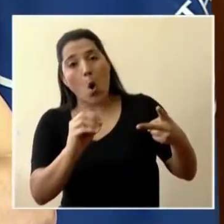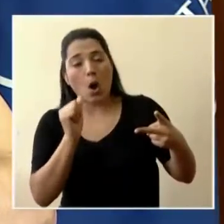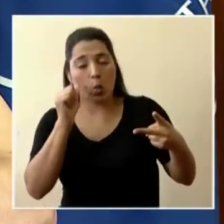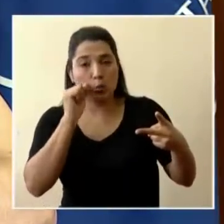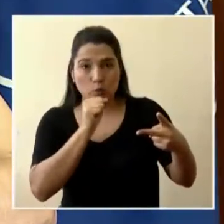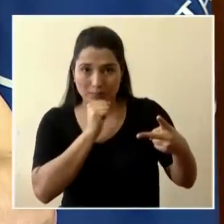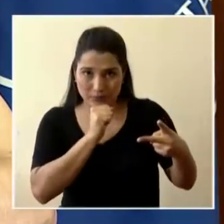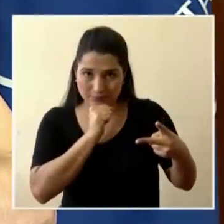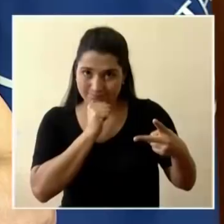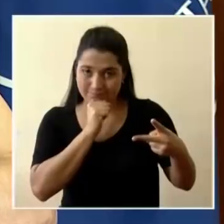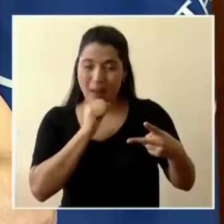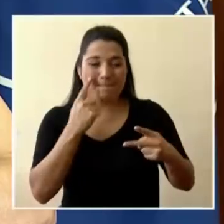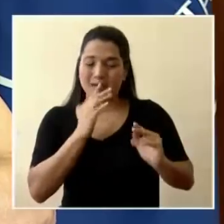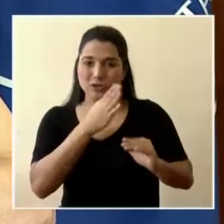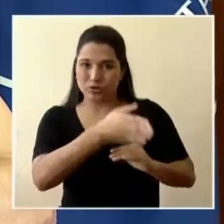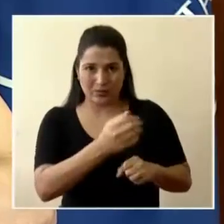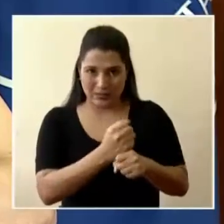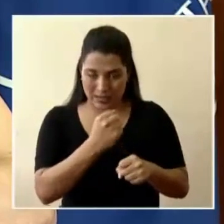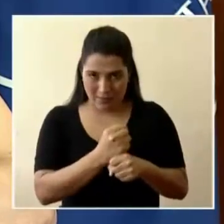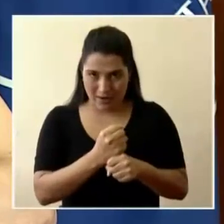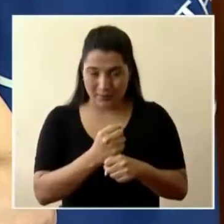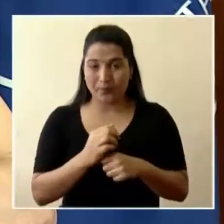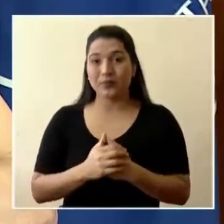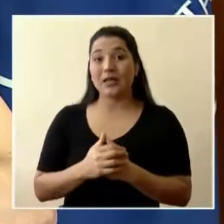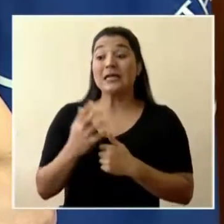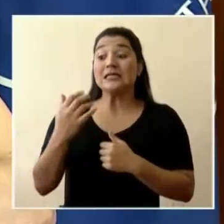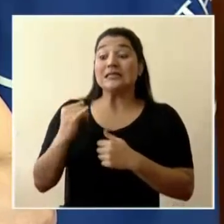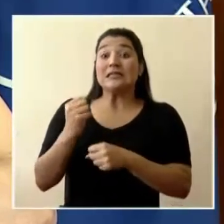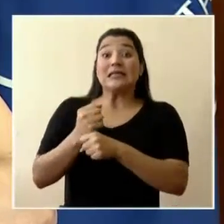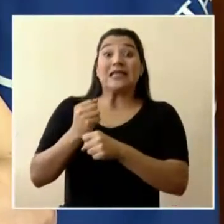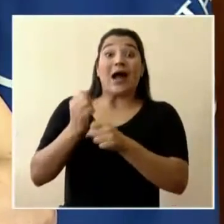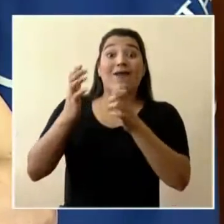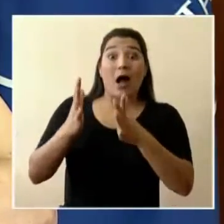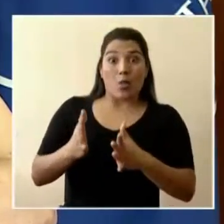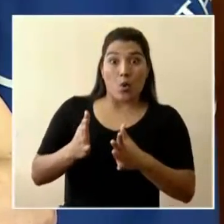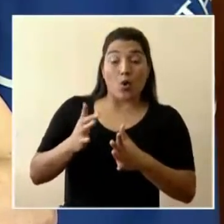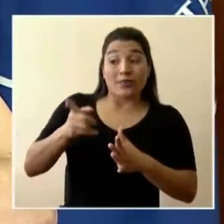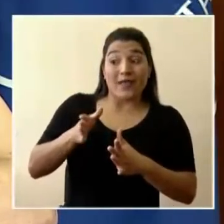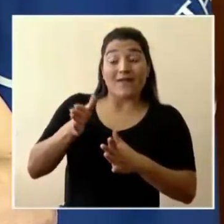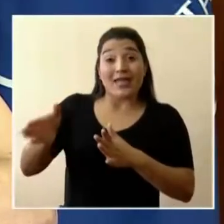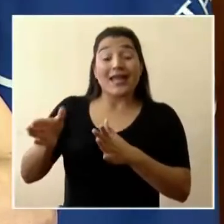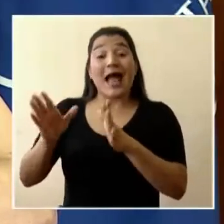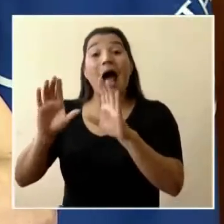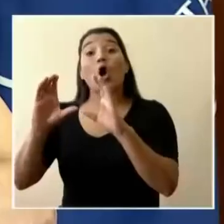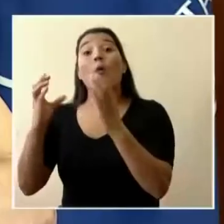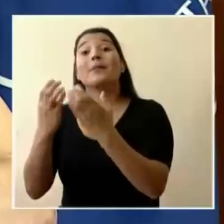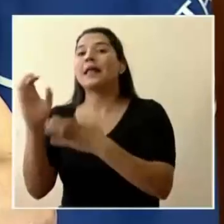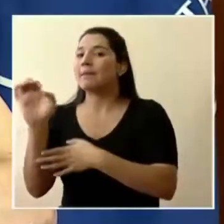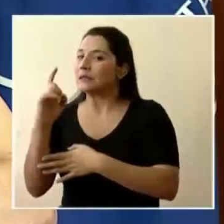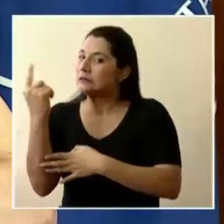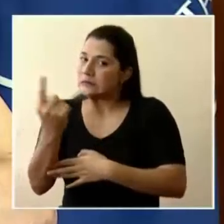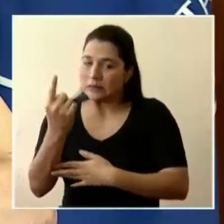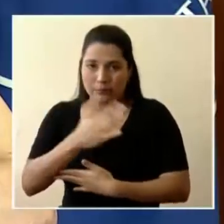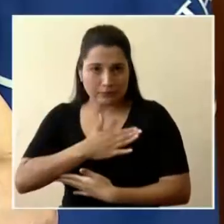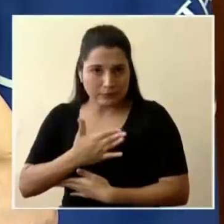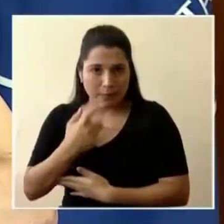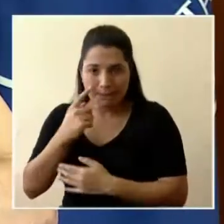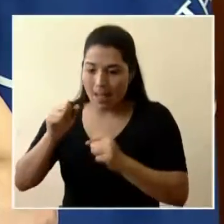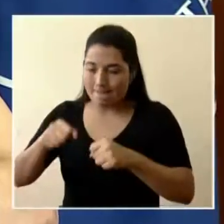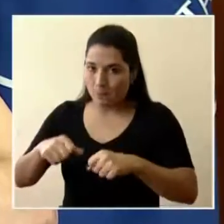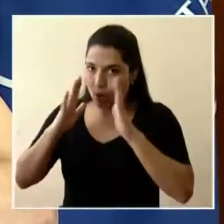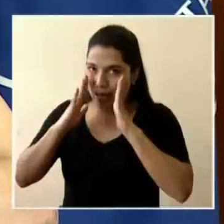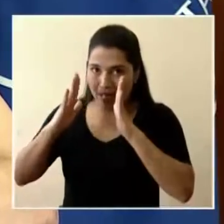Recordemos que aquellos funcionarios requeridos por comités locales de emergencia deberán estar siempre a disposición para atender todo